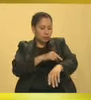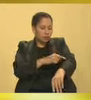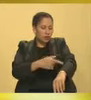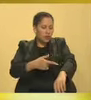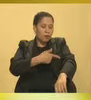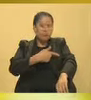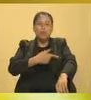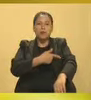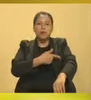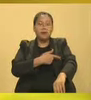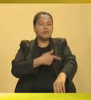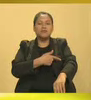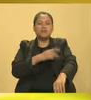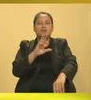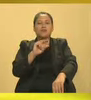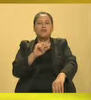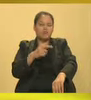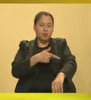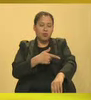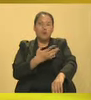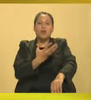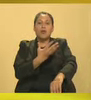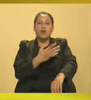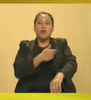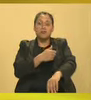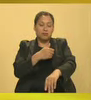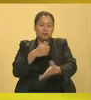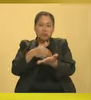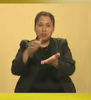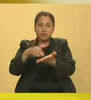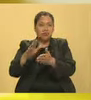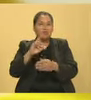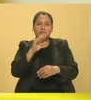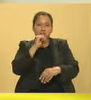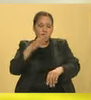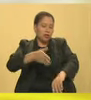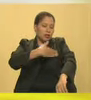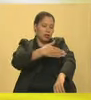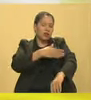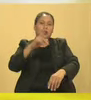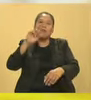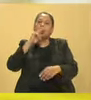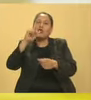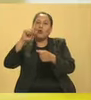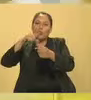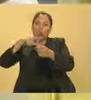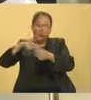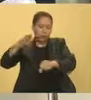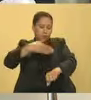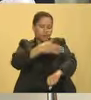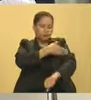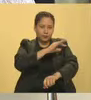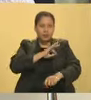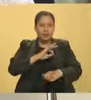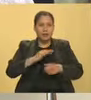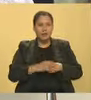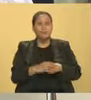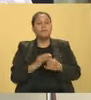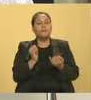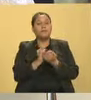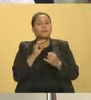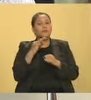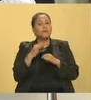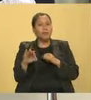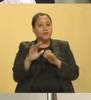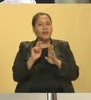difícil y no lo capta. Entonces, pues ahí puedes recurrir. Se lo a pueden teñir. Se y lo después, pueden teñir, que es otra, después, otra parte. Sí. Y lo